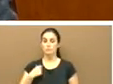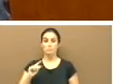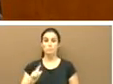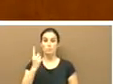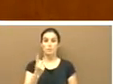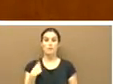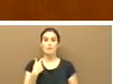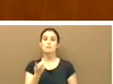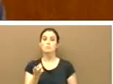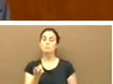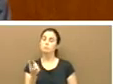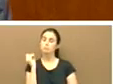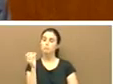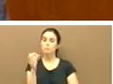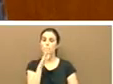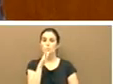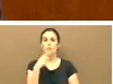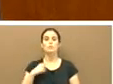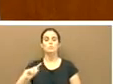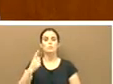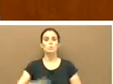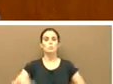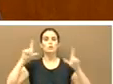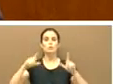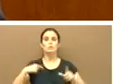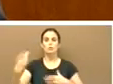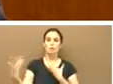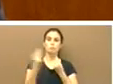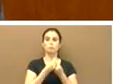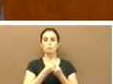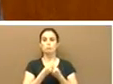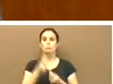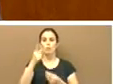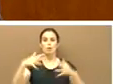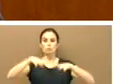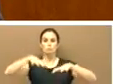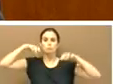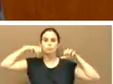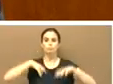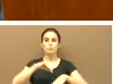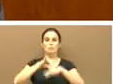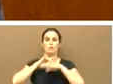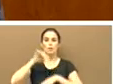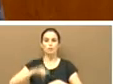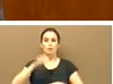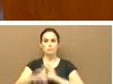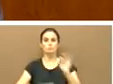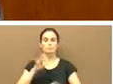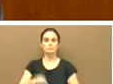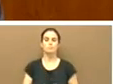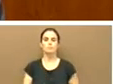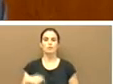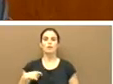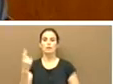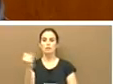palabras para saludar a los verdaderos protagonistas que hoy nos acompañan en el palco de invitados de este hemiciclo, los